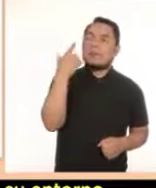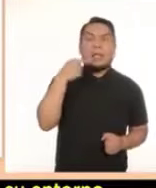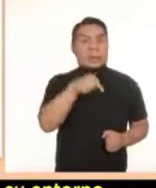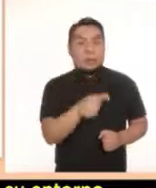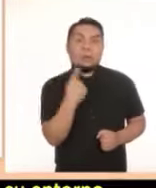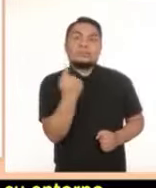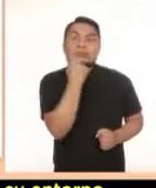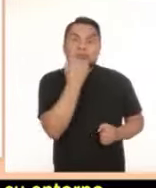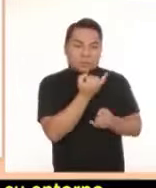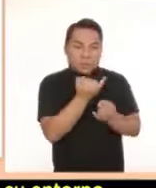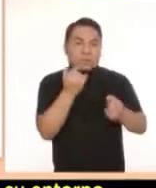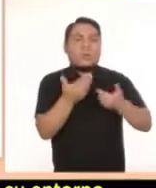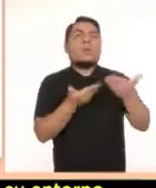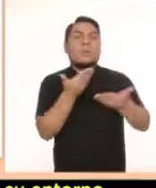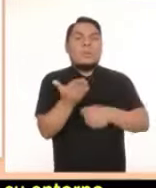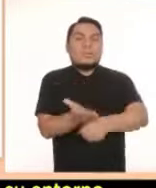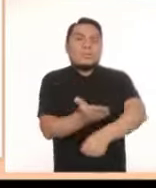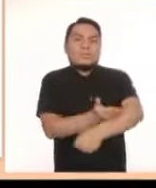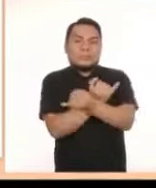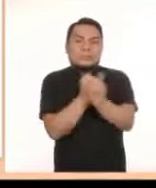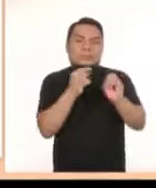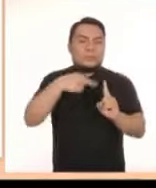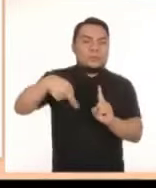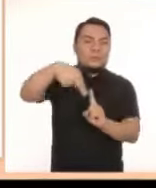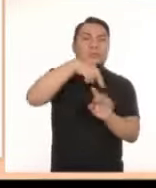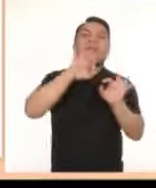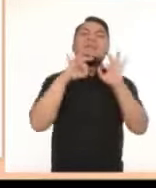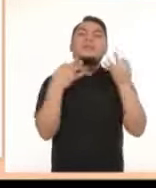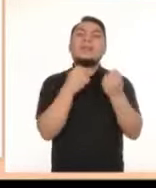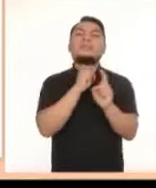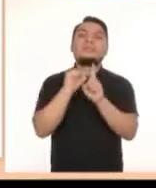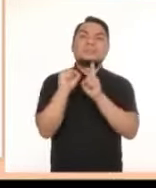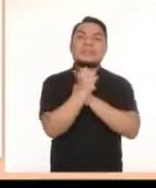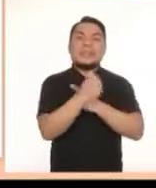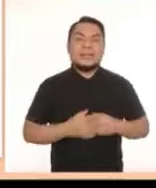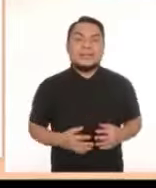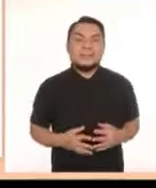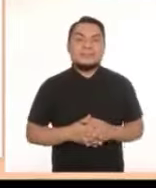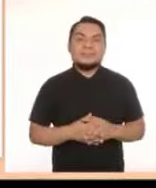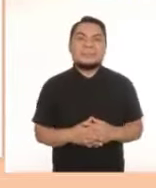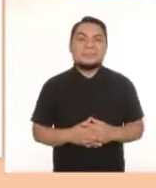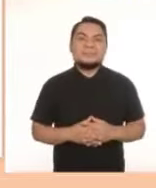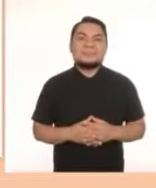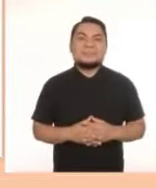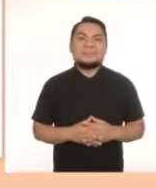con seguridad y autonomía en su entorno familiar y social.